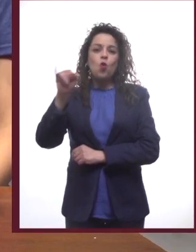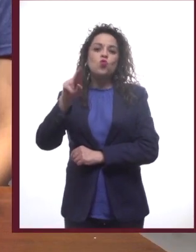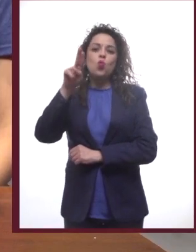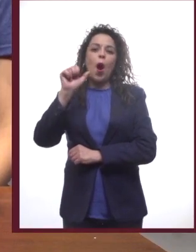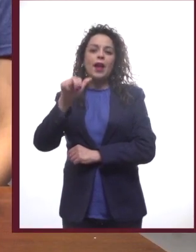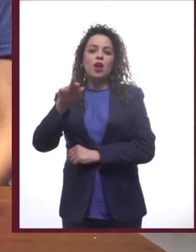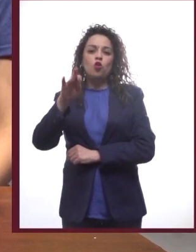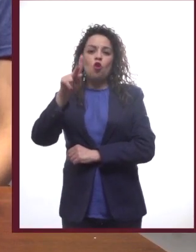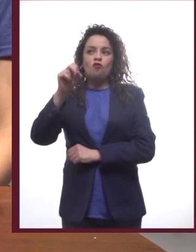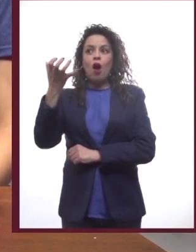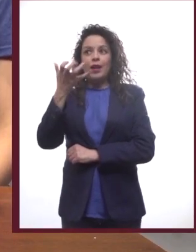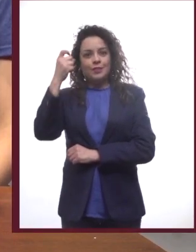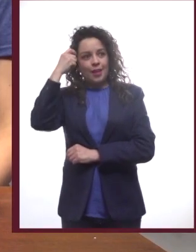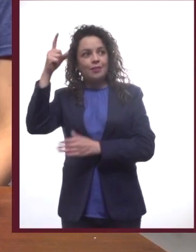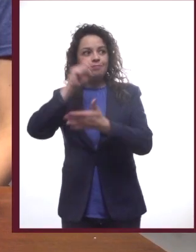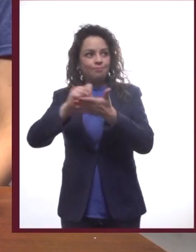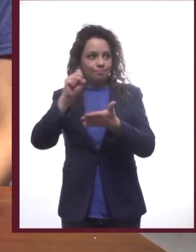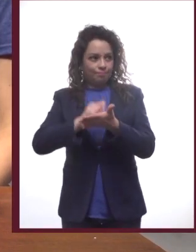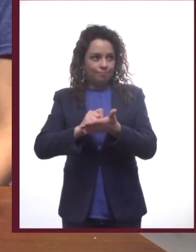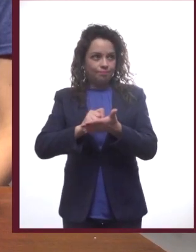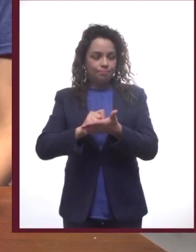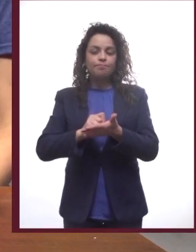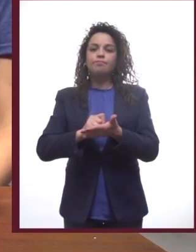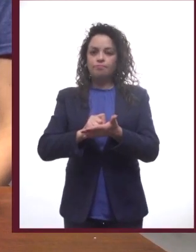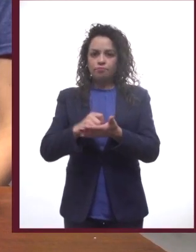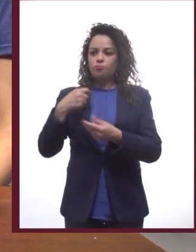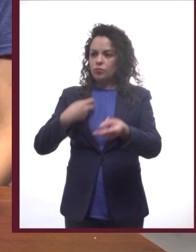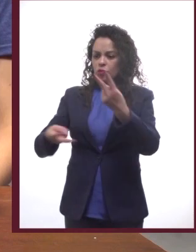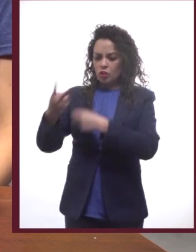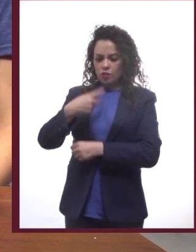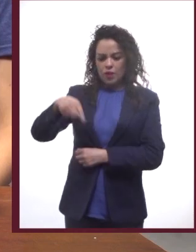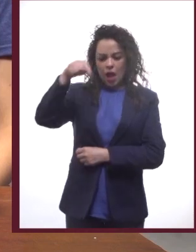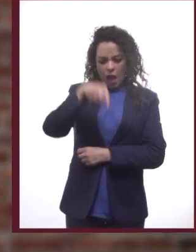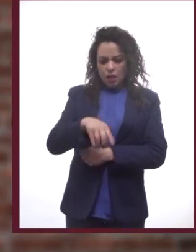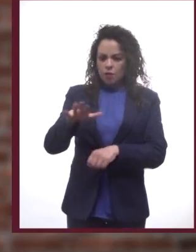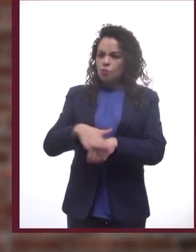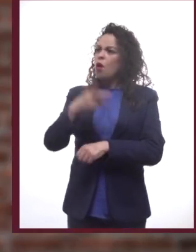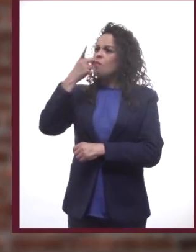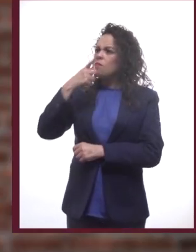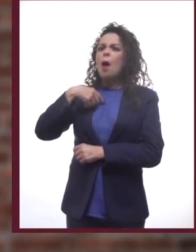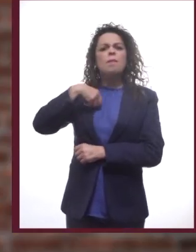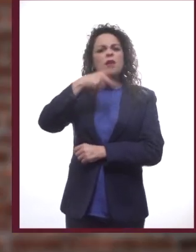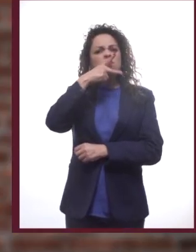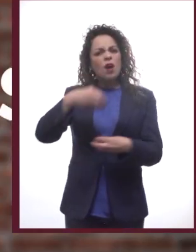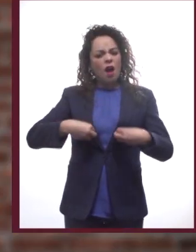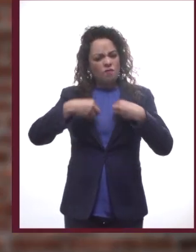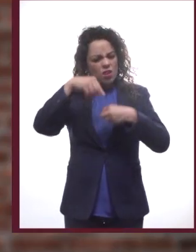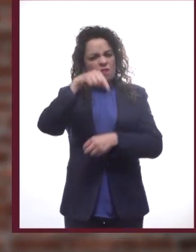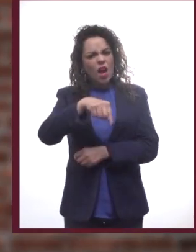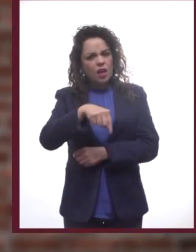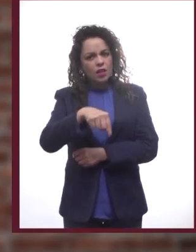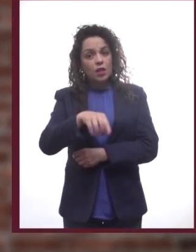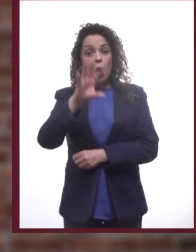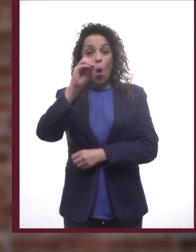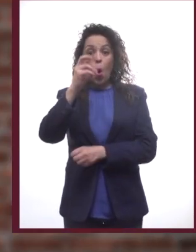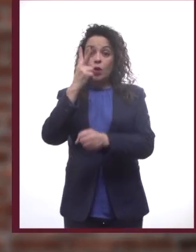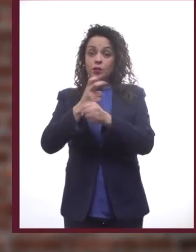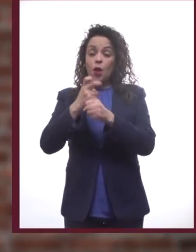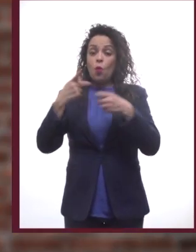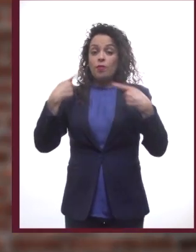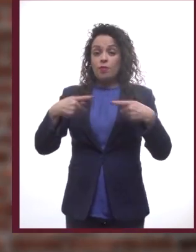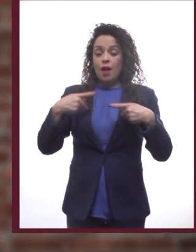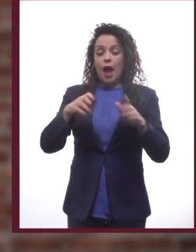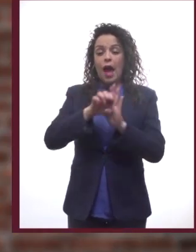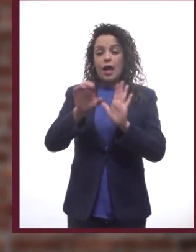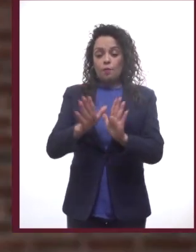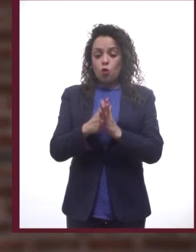a Comala porque me dijeron que acá vivía mi padre, un tal Pedro Páramo. En segunda persona, como en el